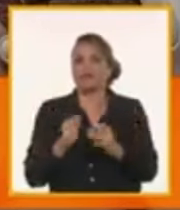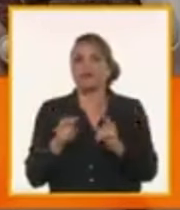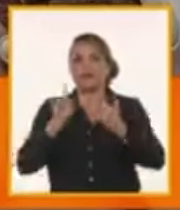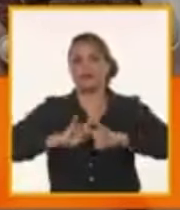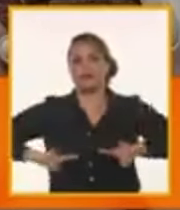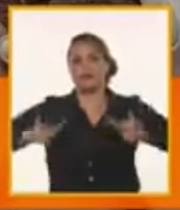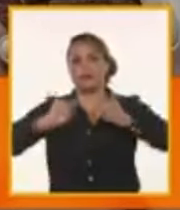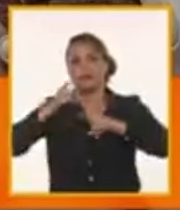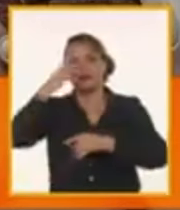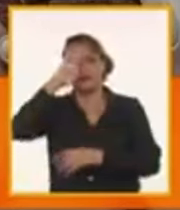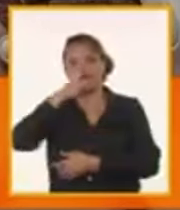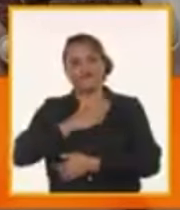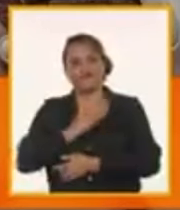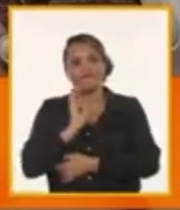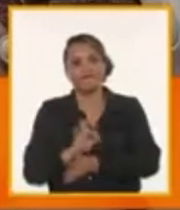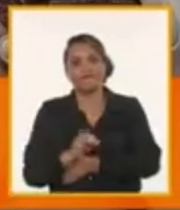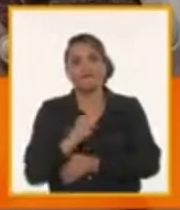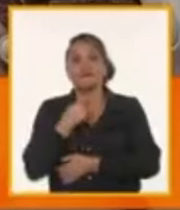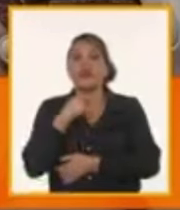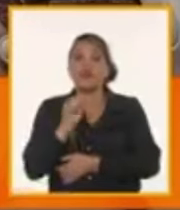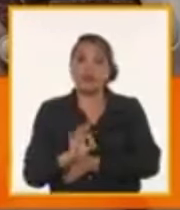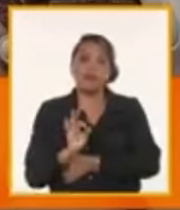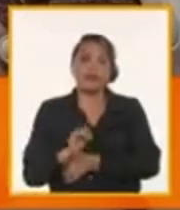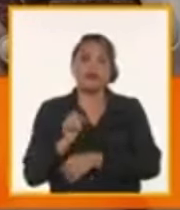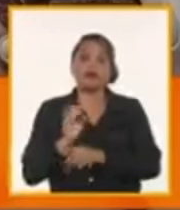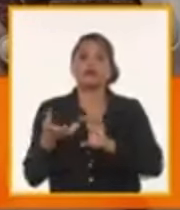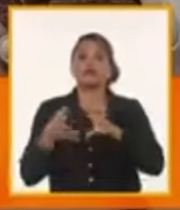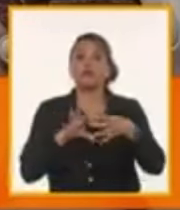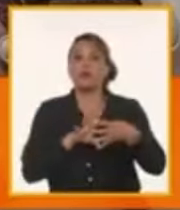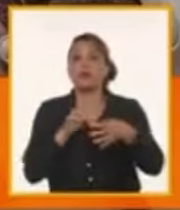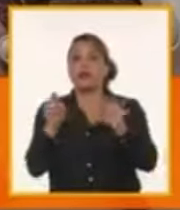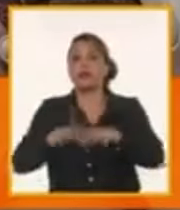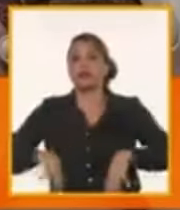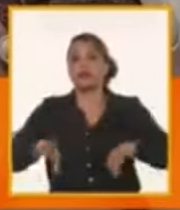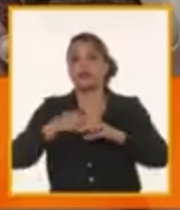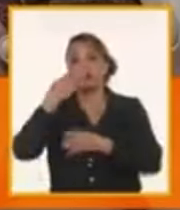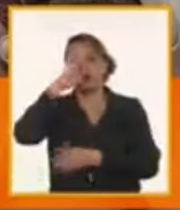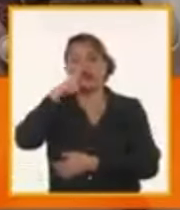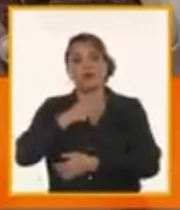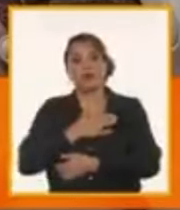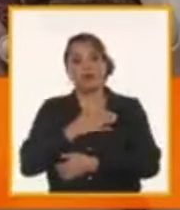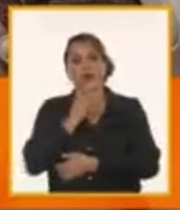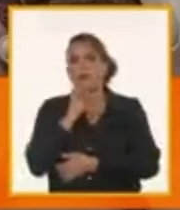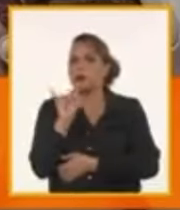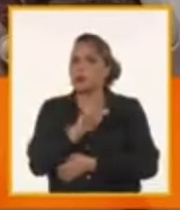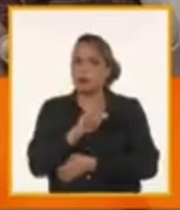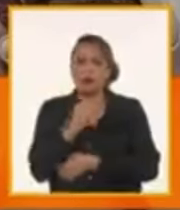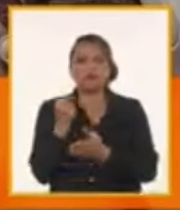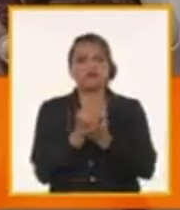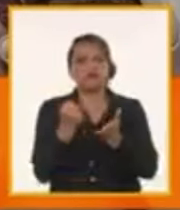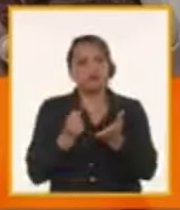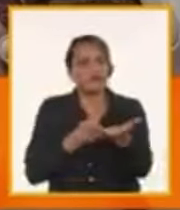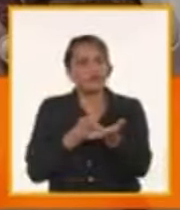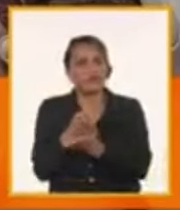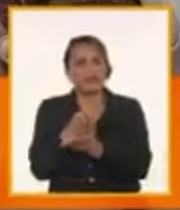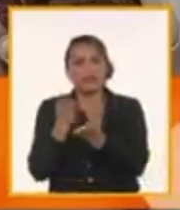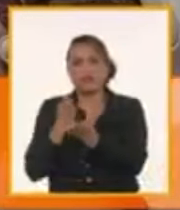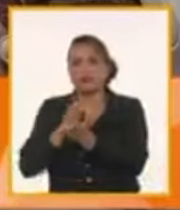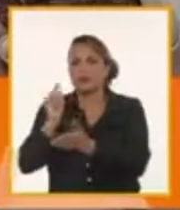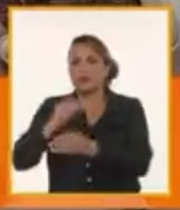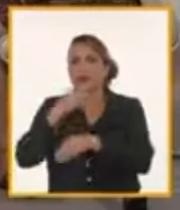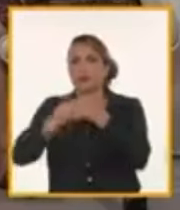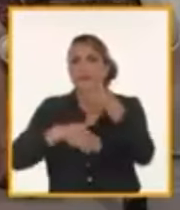eh realmente estamos en una etapa compleja como decía el ministro pero realmente yo creo que hay una garantía de la continuidad de nuestros procesos de